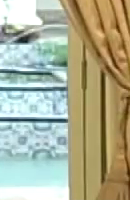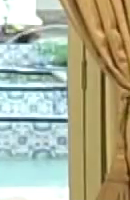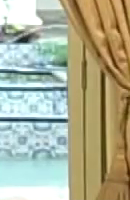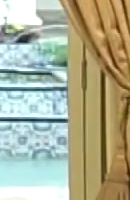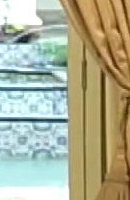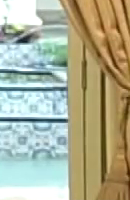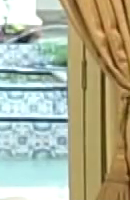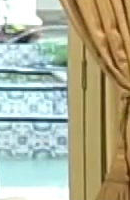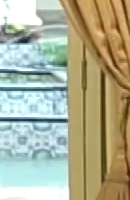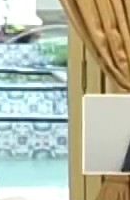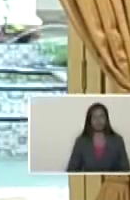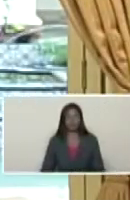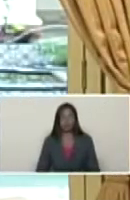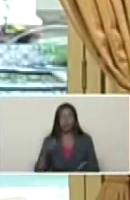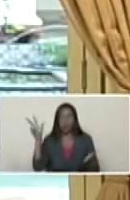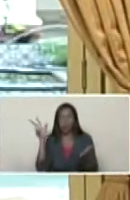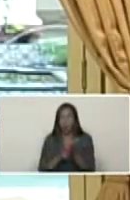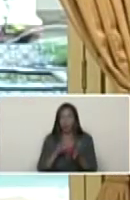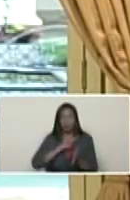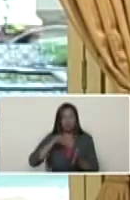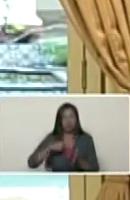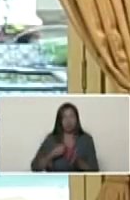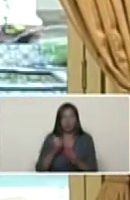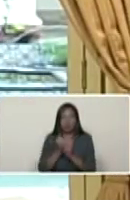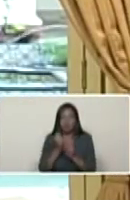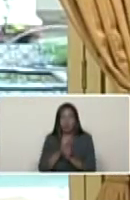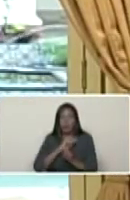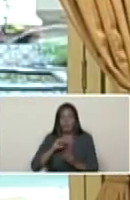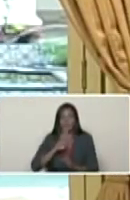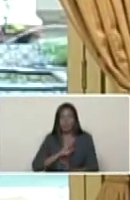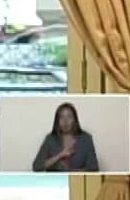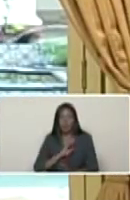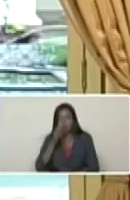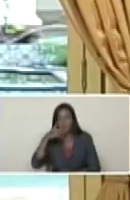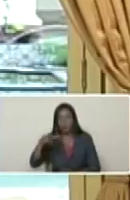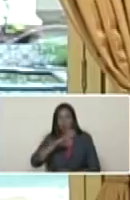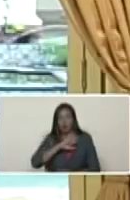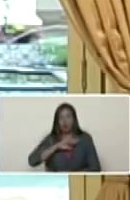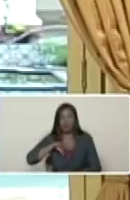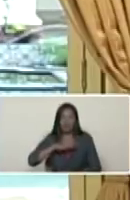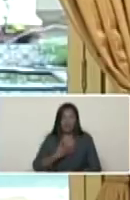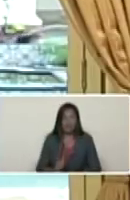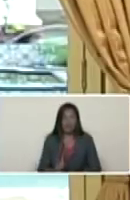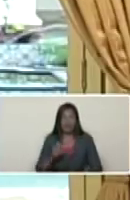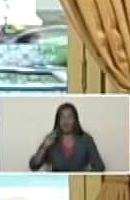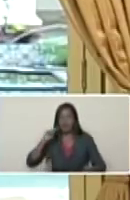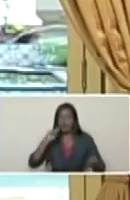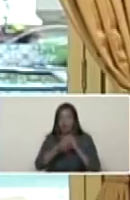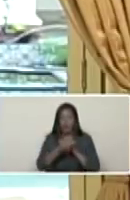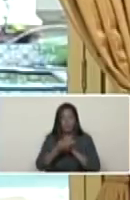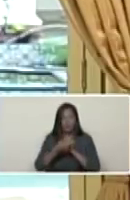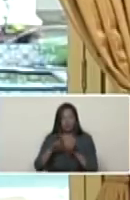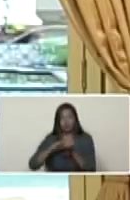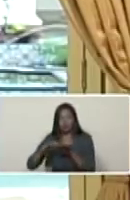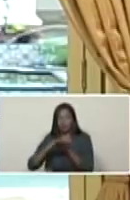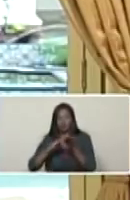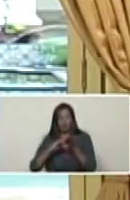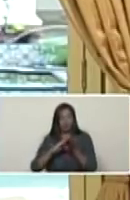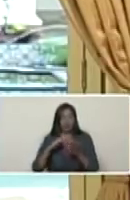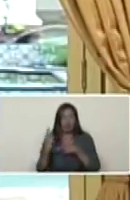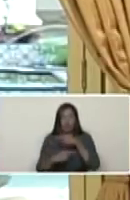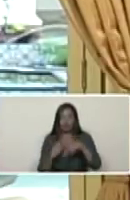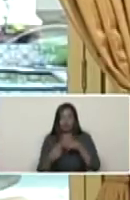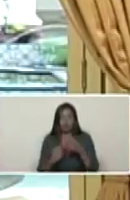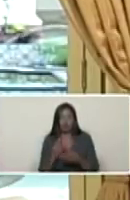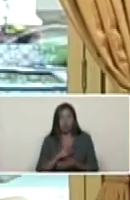Cúmplase. Esta es nuestra labor. Esto es lo que el pueblo quiere: cambios, renovación